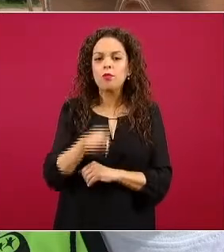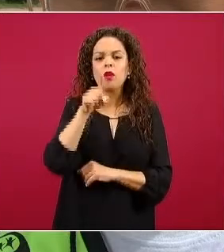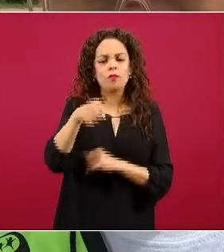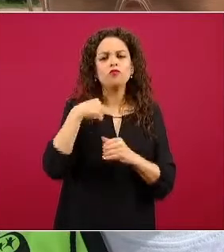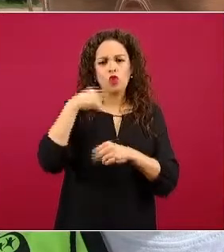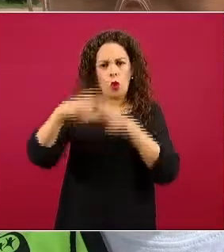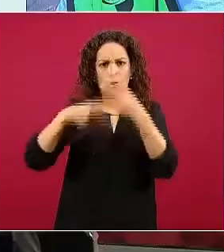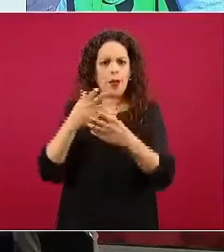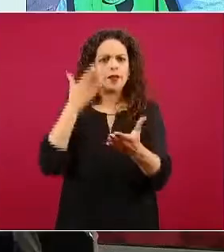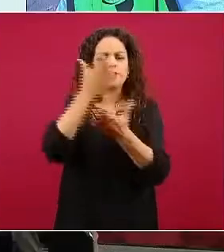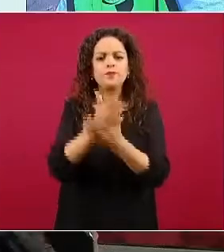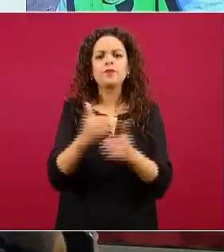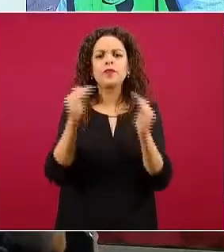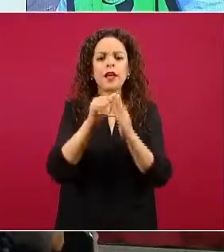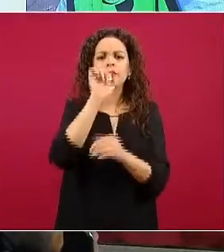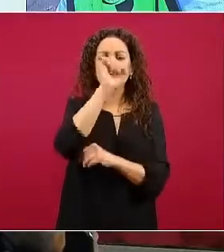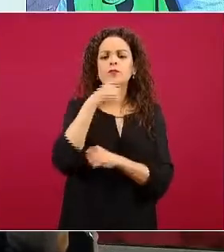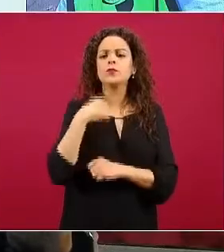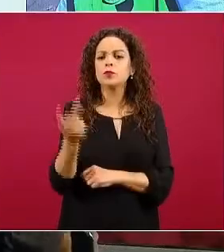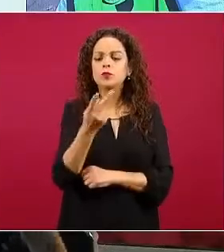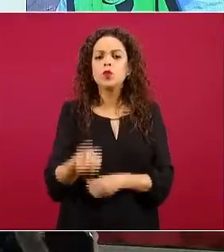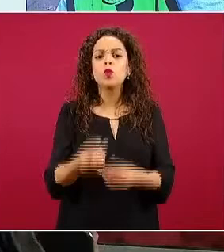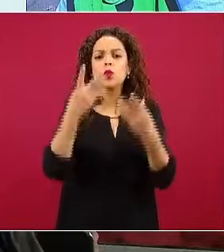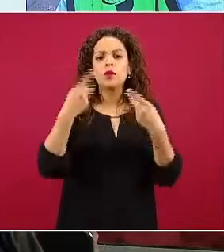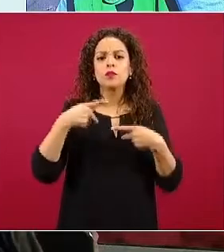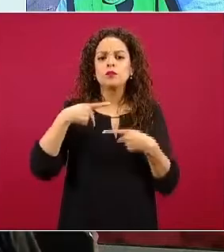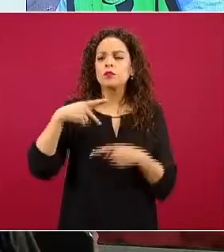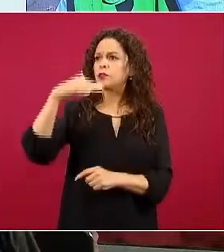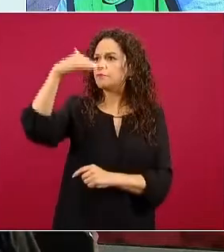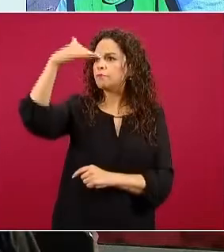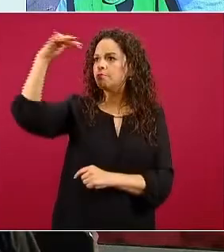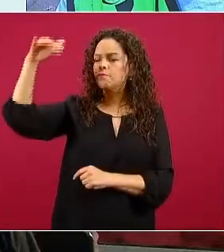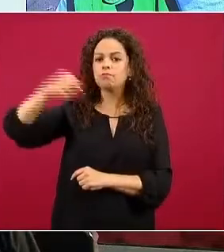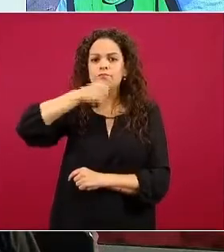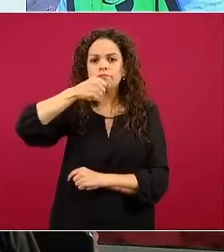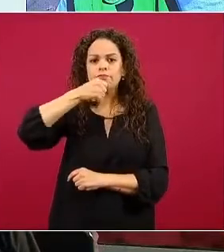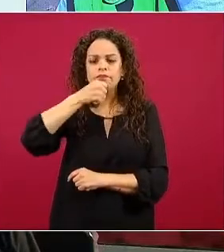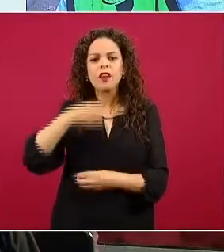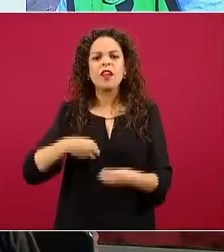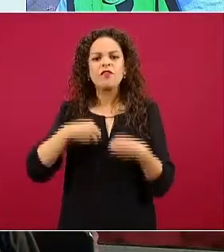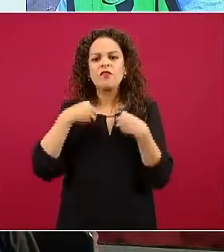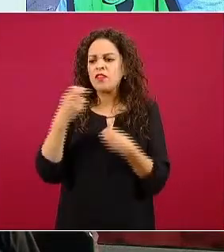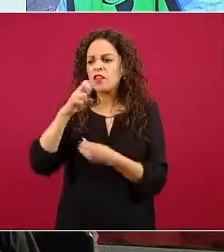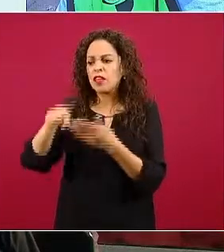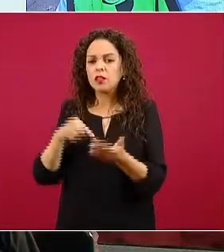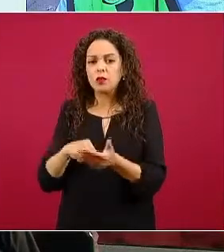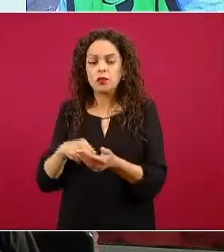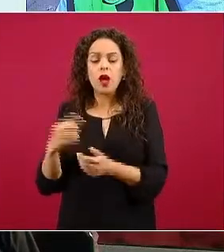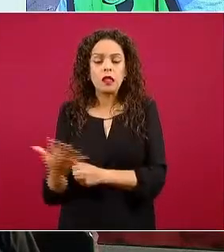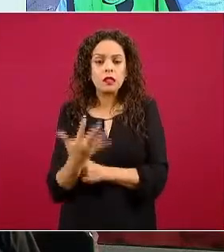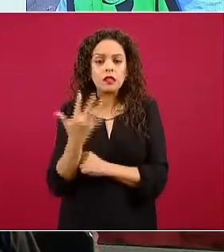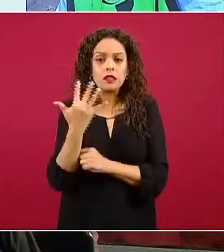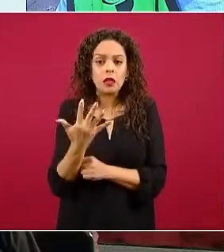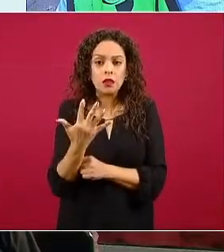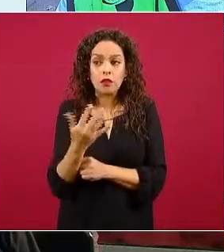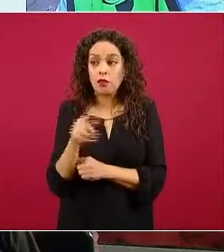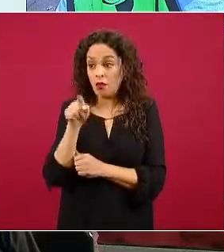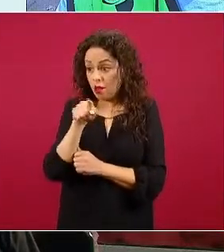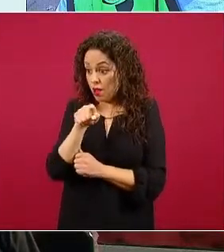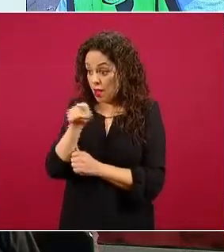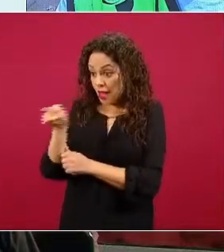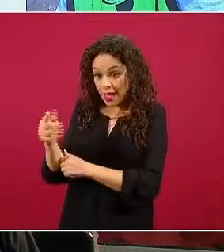¿cuántas personas adultas mayores viven ahí? 5. Ok, esas 5 personas adultas mayores están en mayor